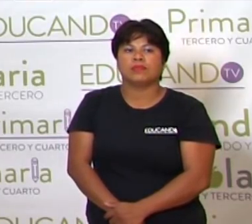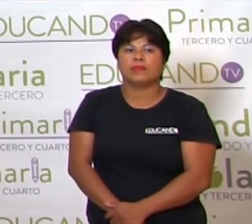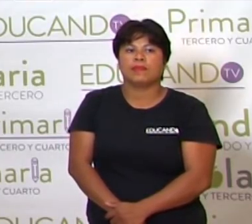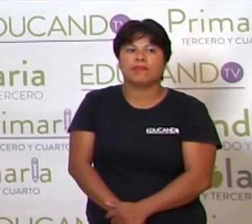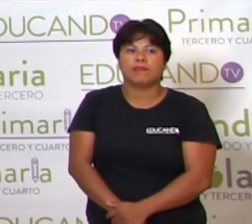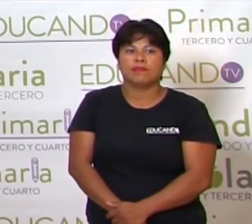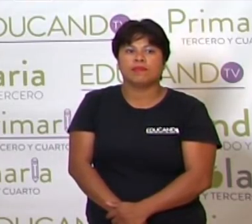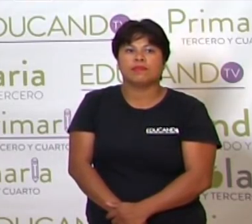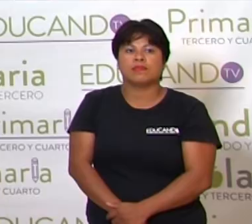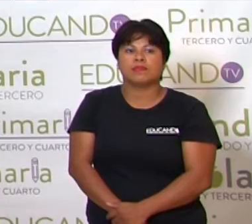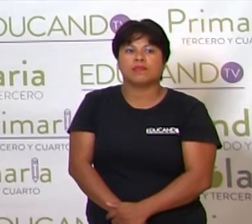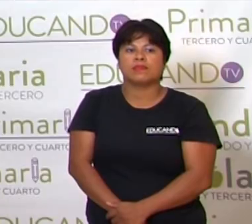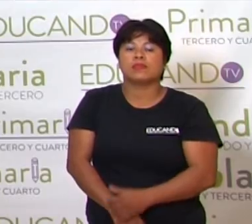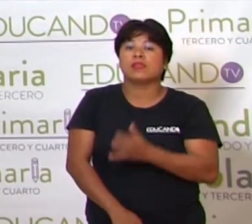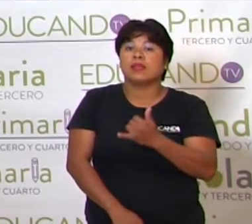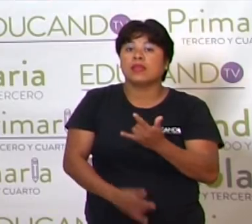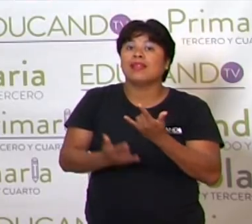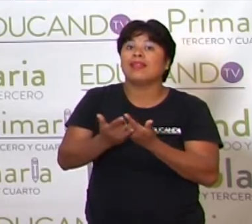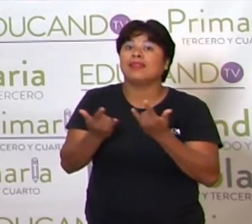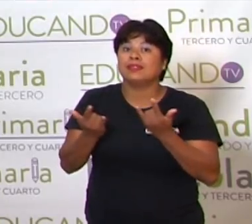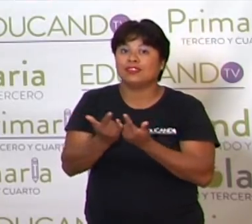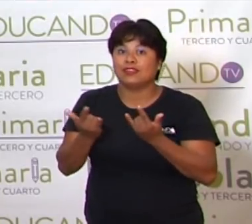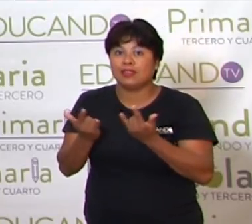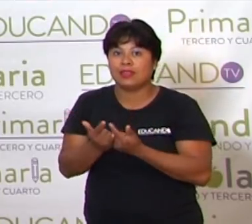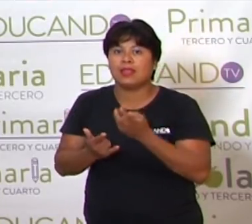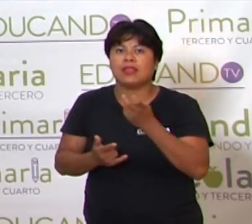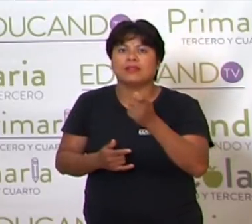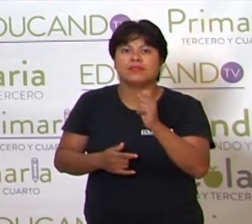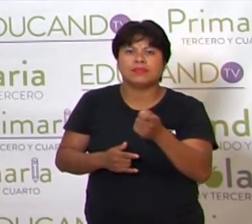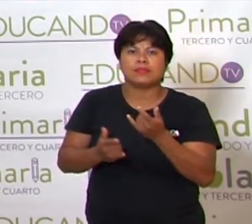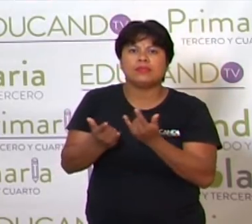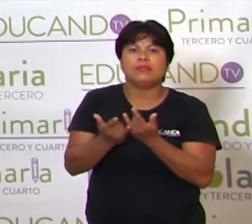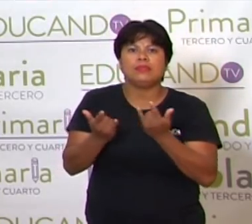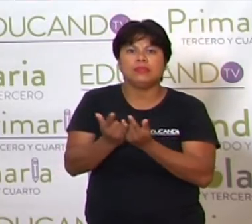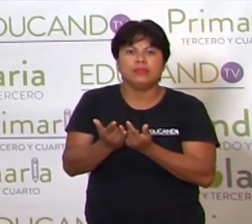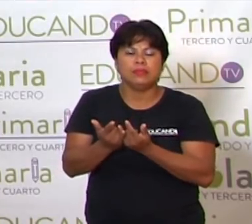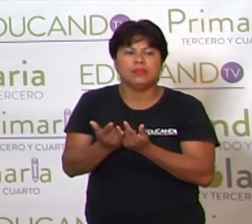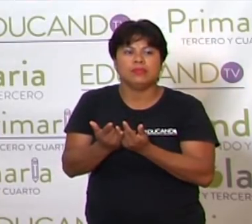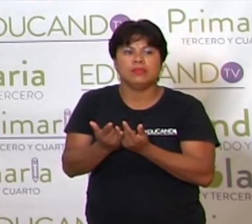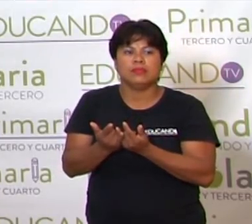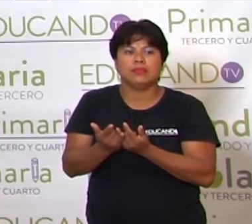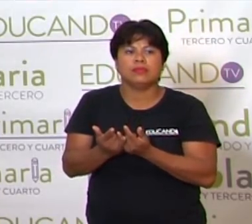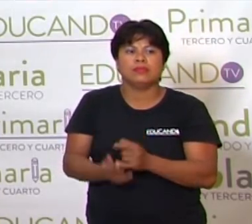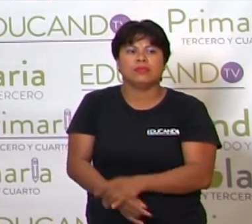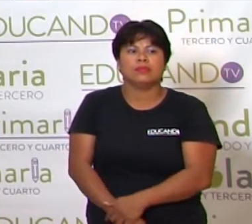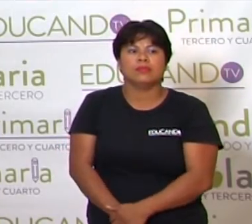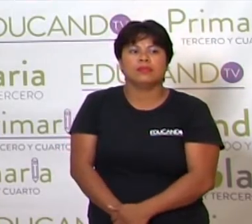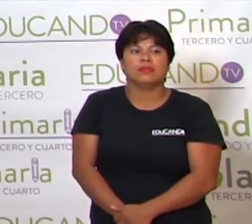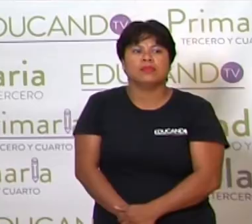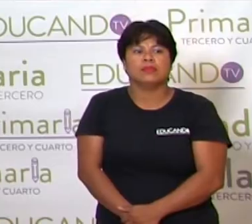Ochoa. Y la historieta, ya esta historieta